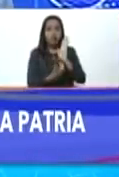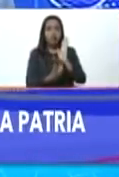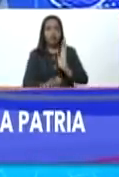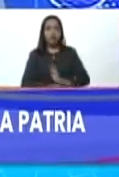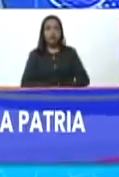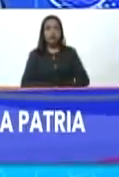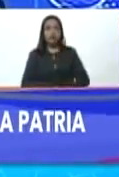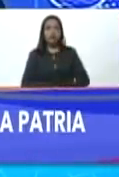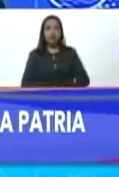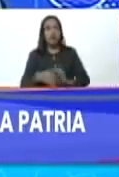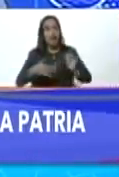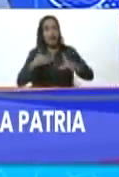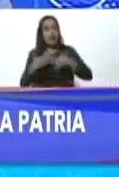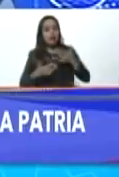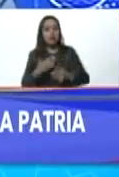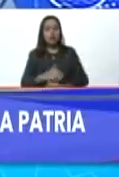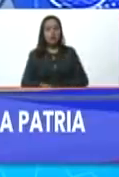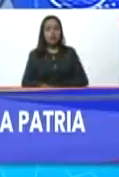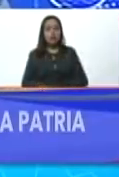este acto ha sido